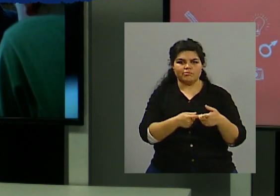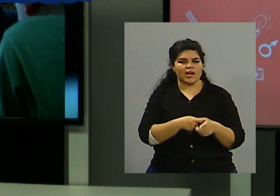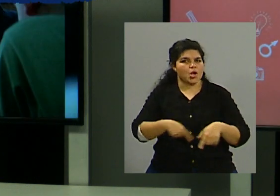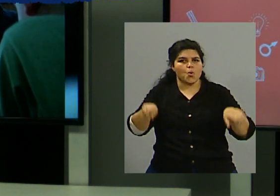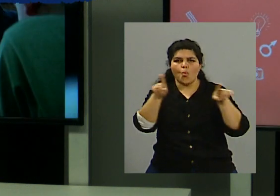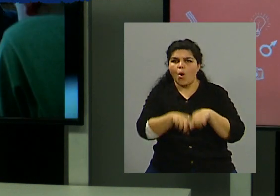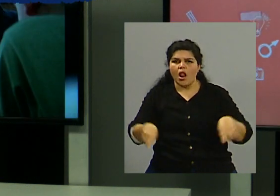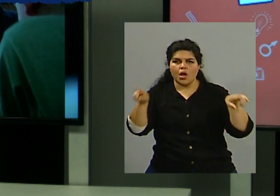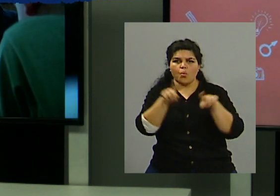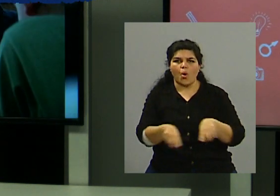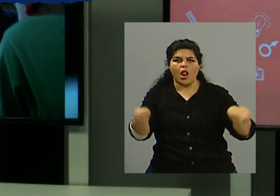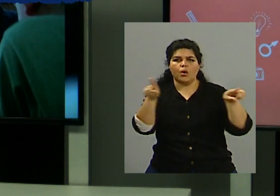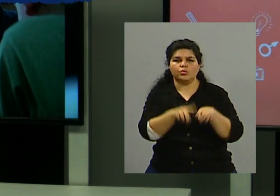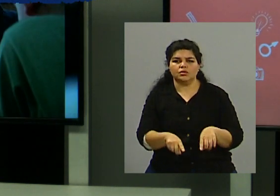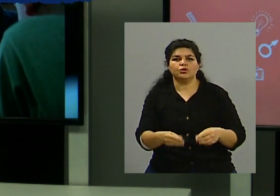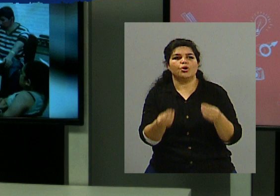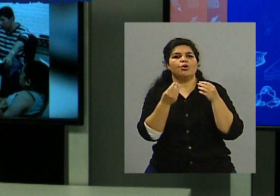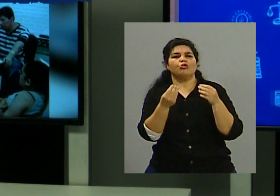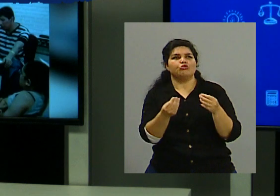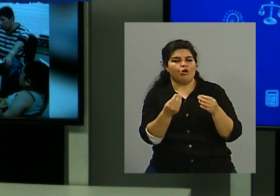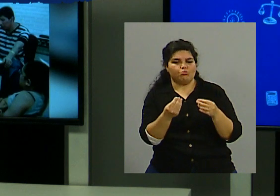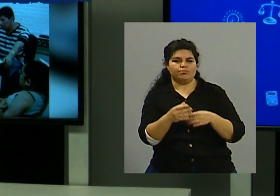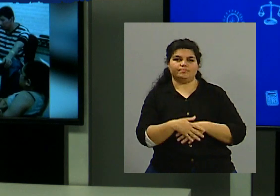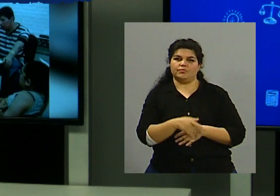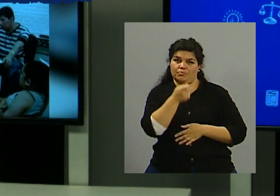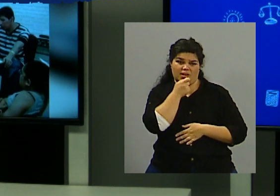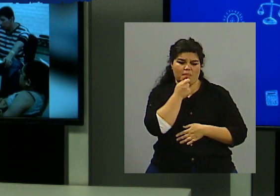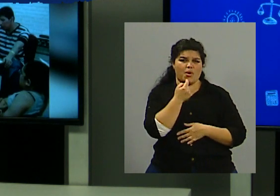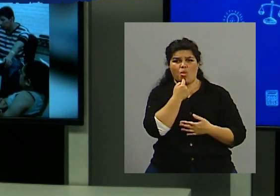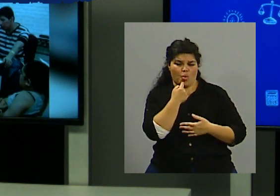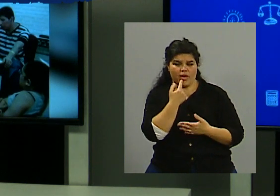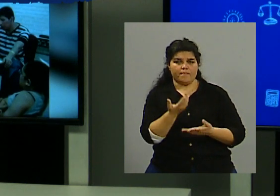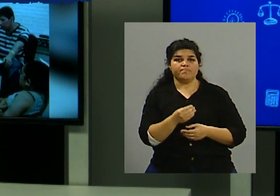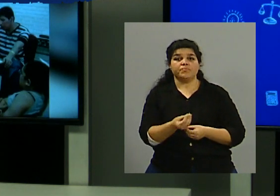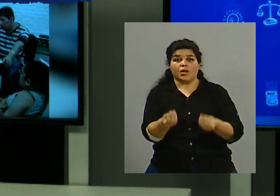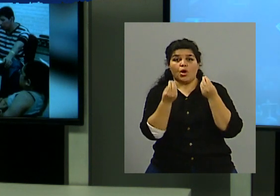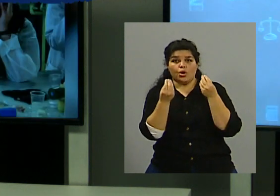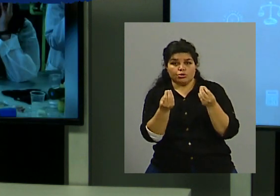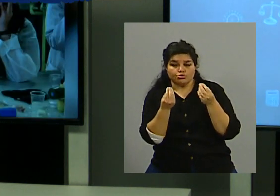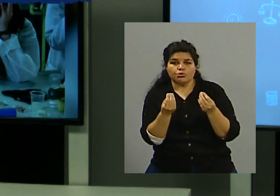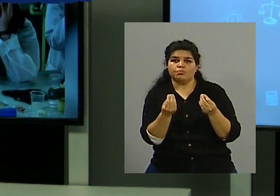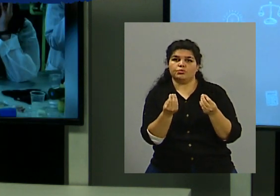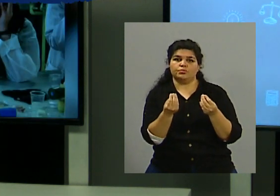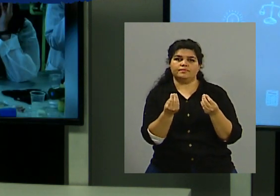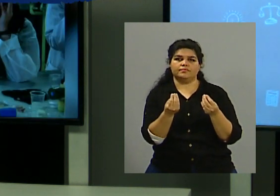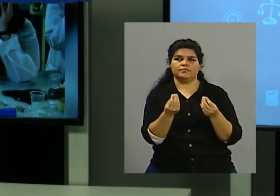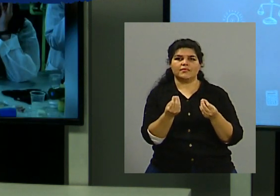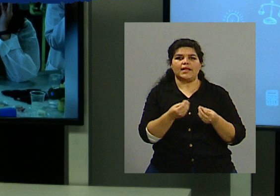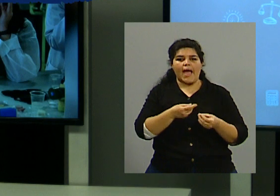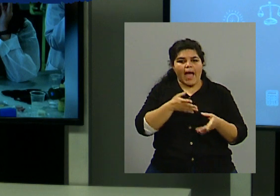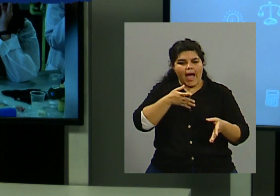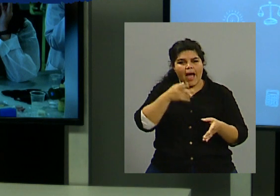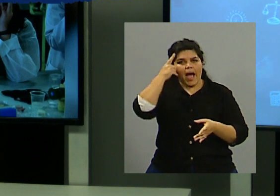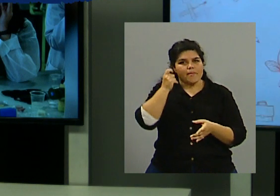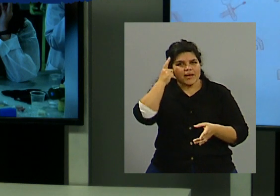proceso de aprendizaje o de qué manera puedo bajar el conocimiento para que realmente se sienta lo que es el aprendizaje de este